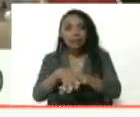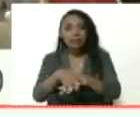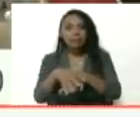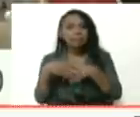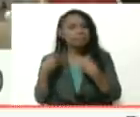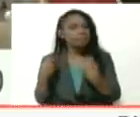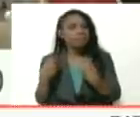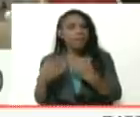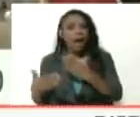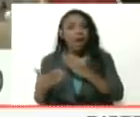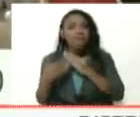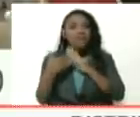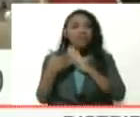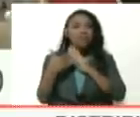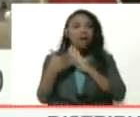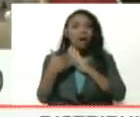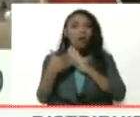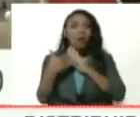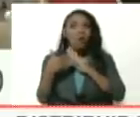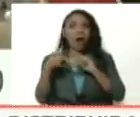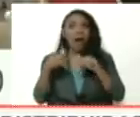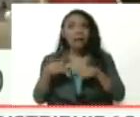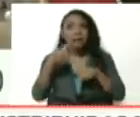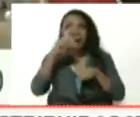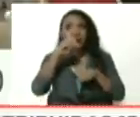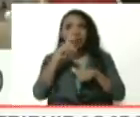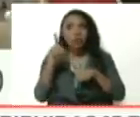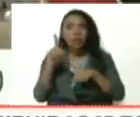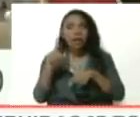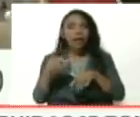Se afectaron en este acto